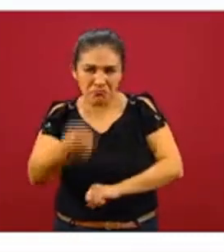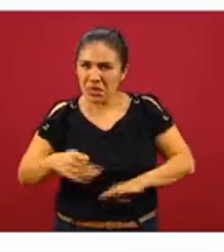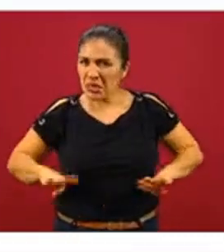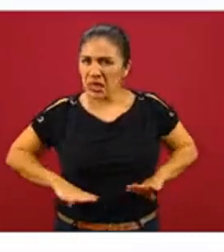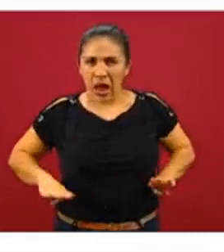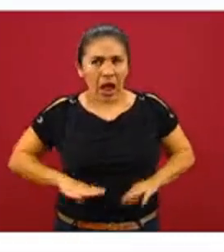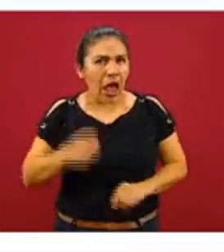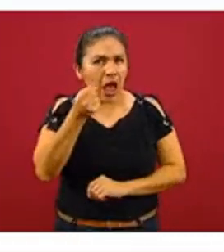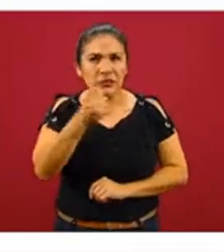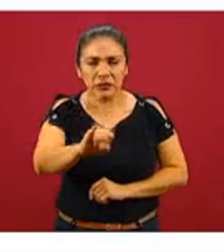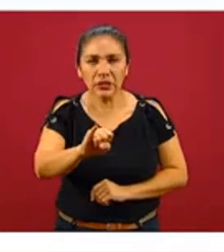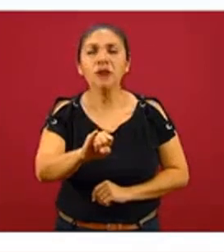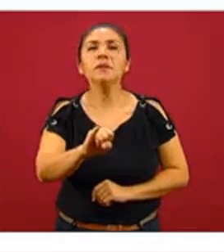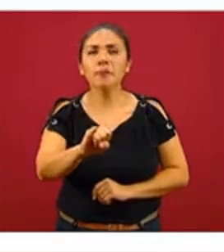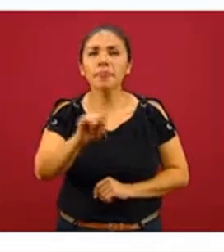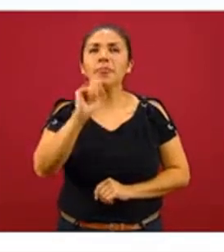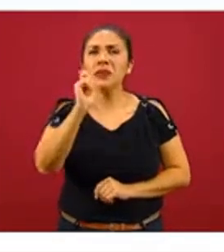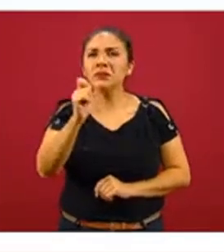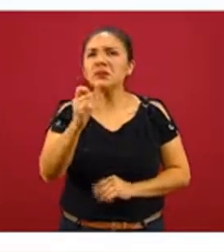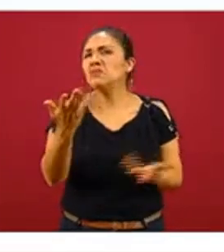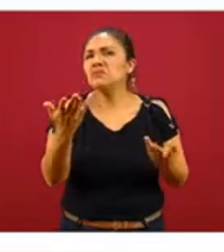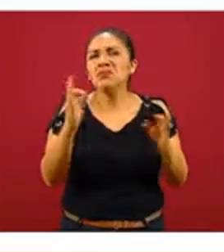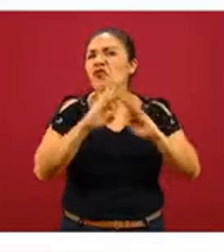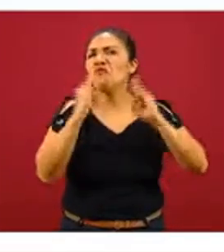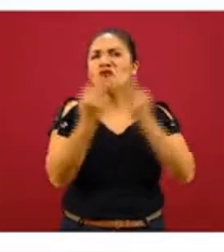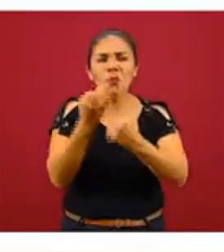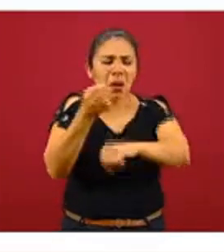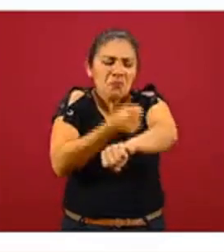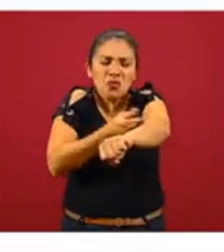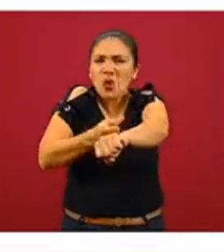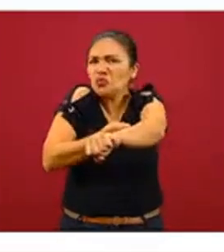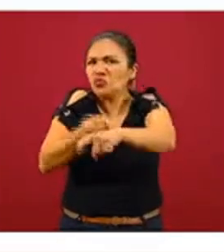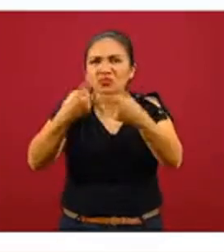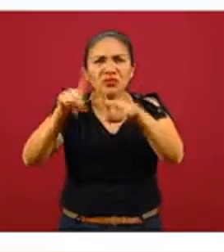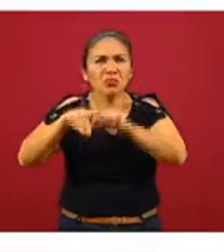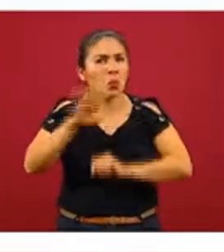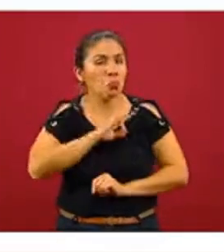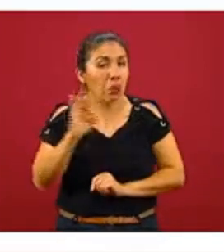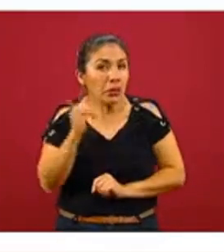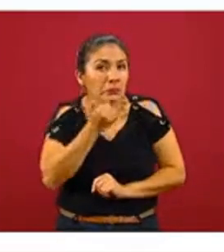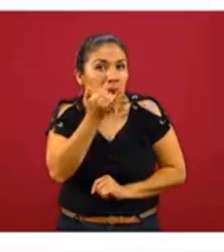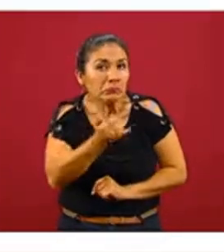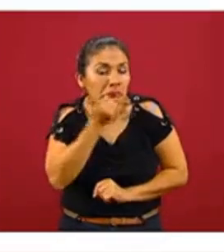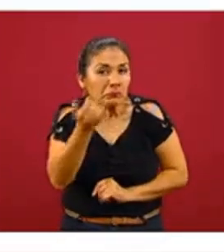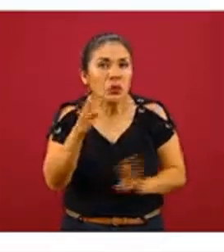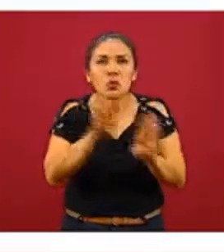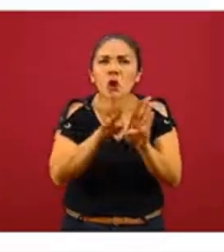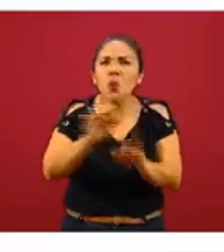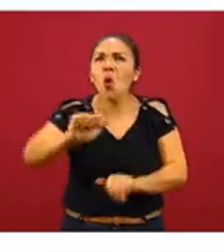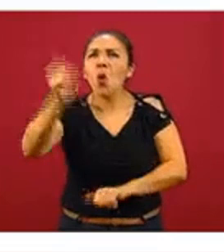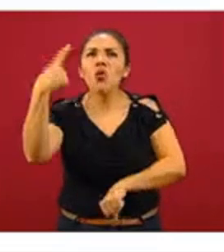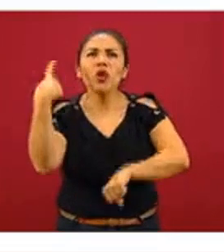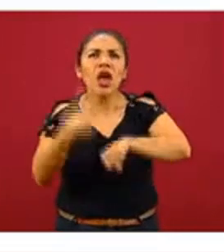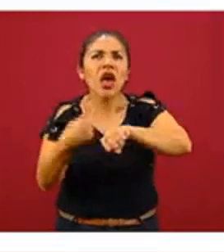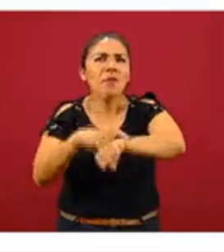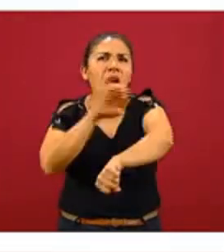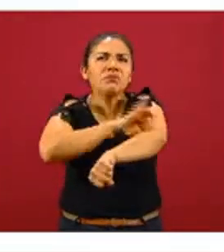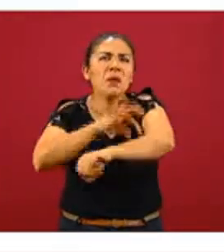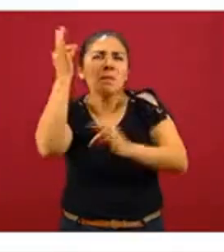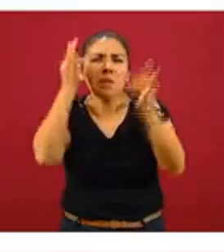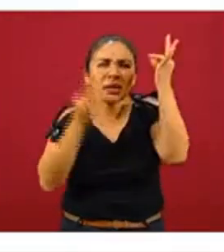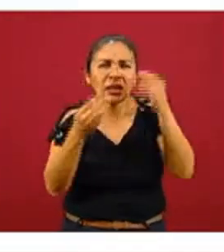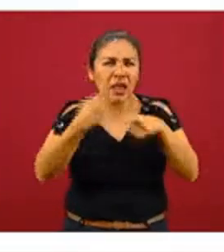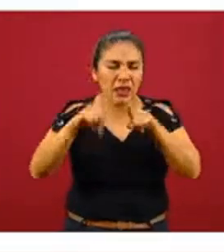que es multiforme, es decir, tiene muchísimas formas, se puede confundir con muchas otras enfermedades exantemáticas,